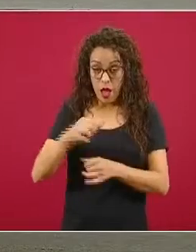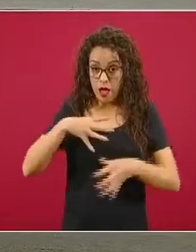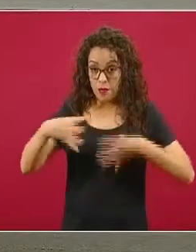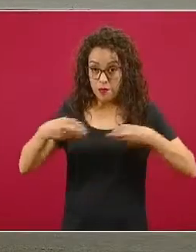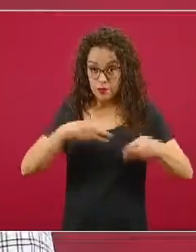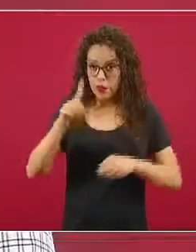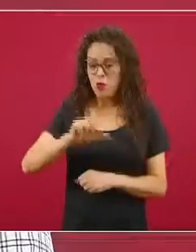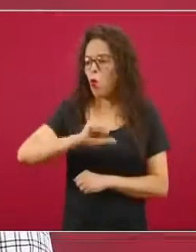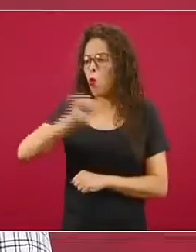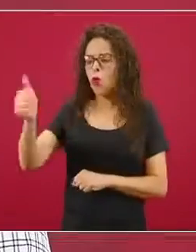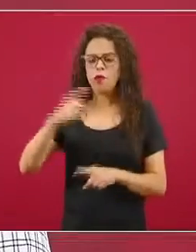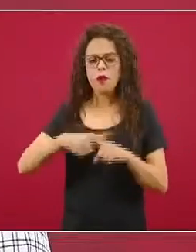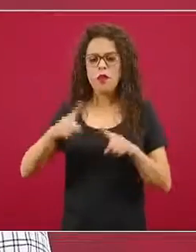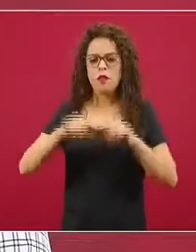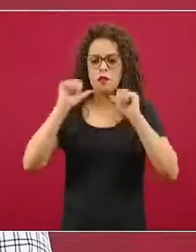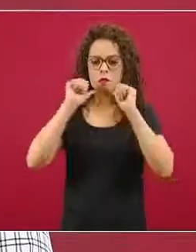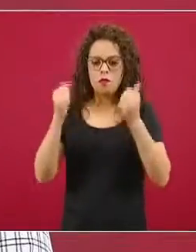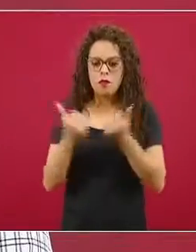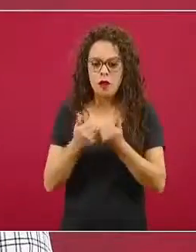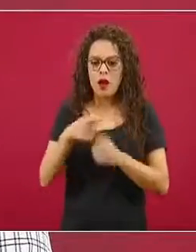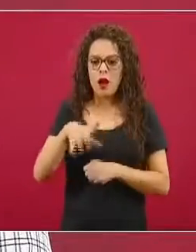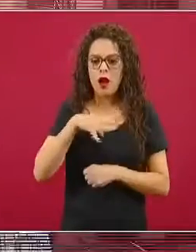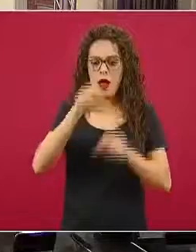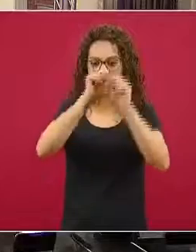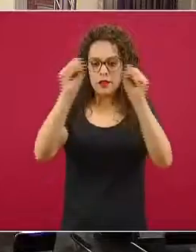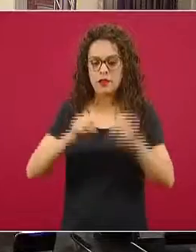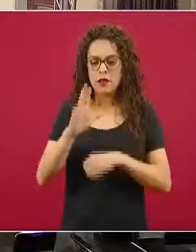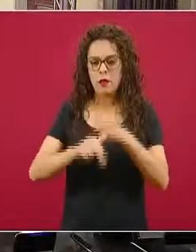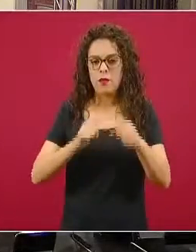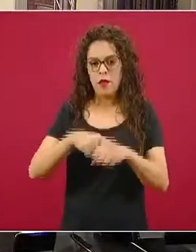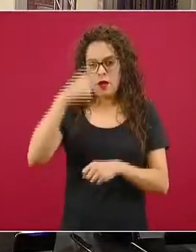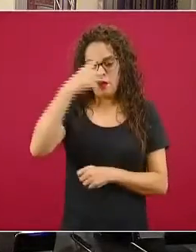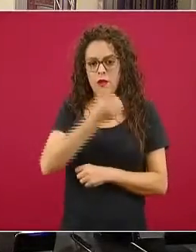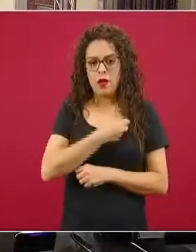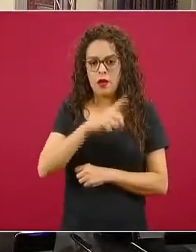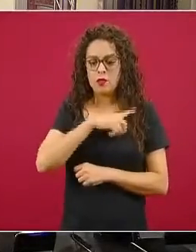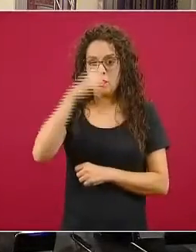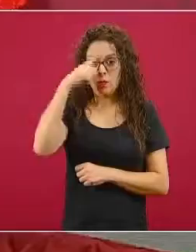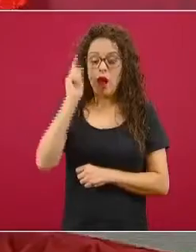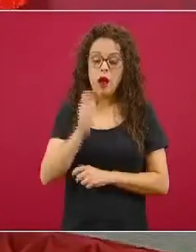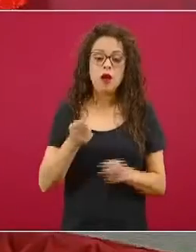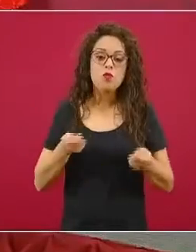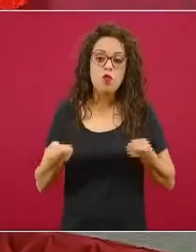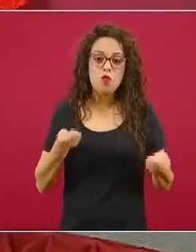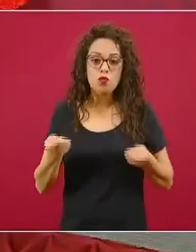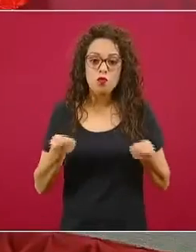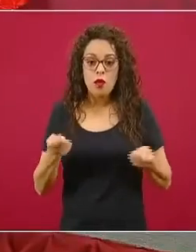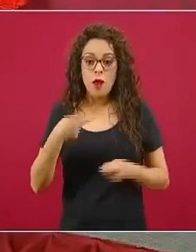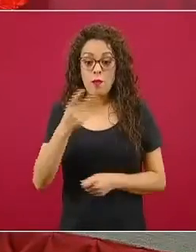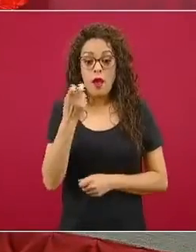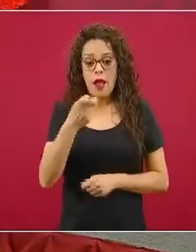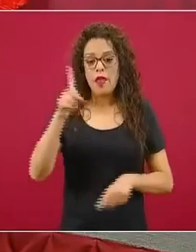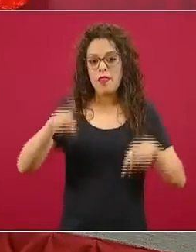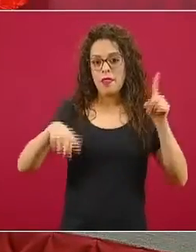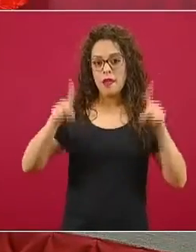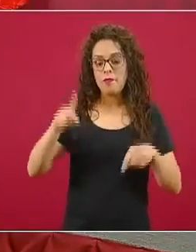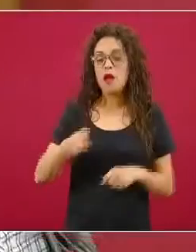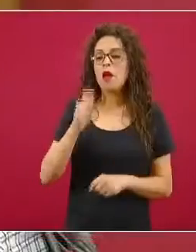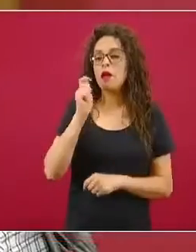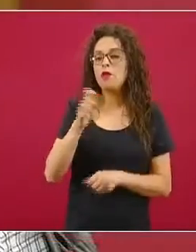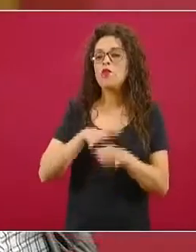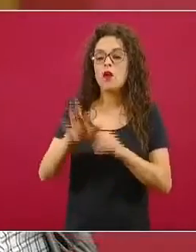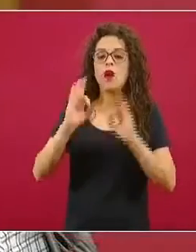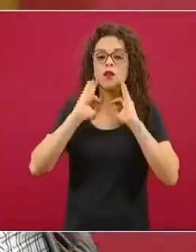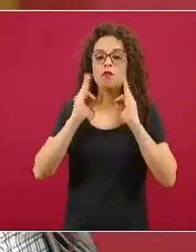aquellas otras áreas dentro del Sistema Nacional de Salud que también contribuyen al control, porque esto lógicamente va a depender del tipo de brotes. Si estamos